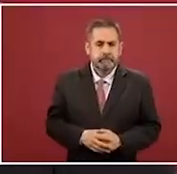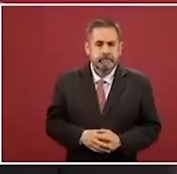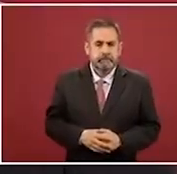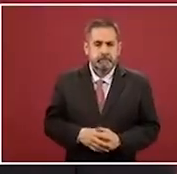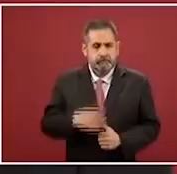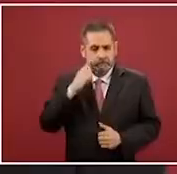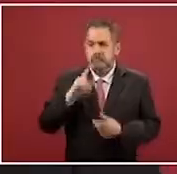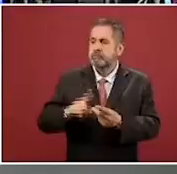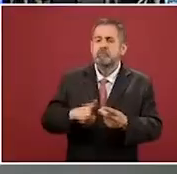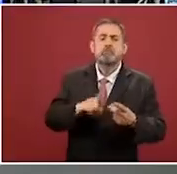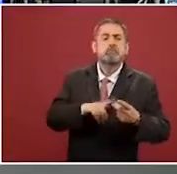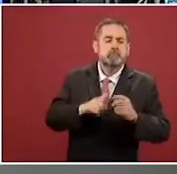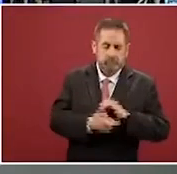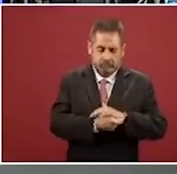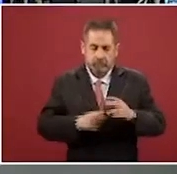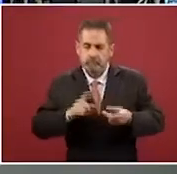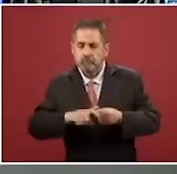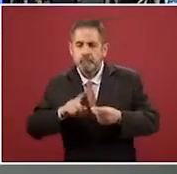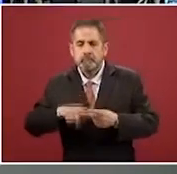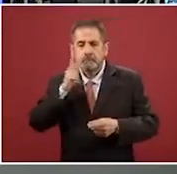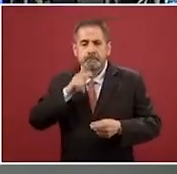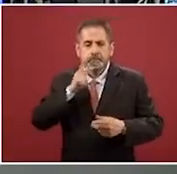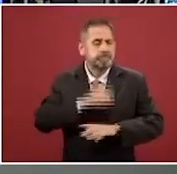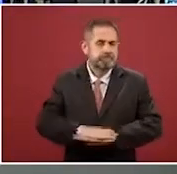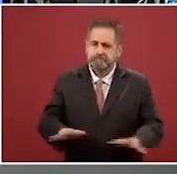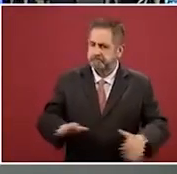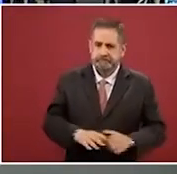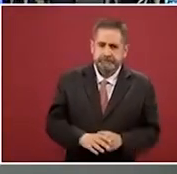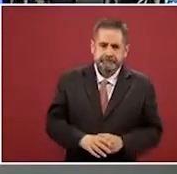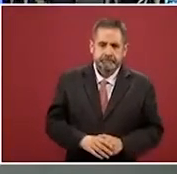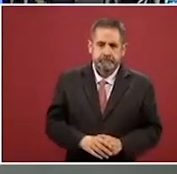que nos digan, el que